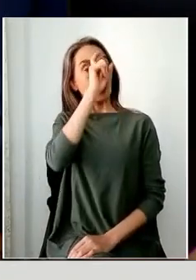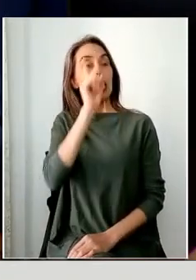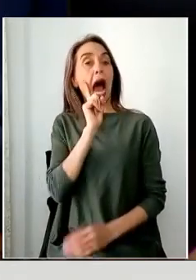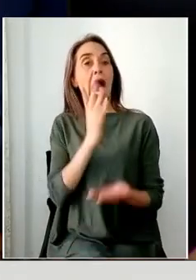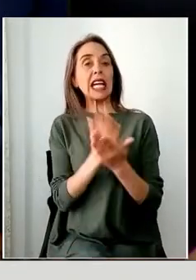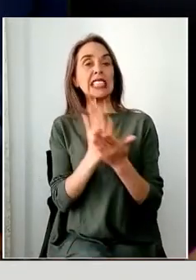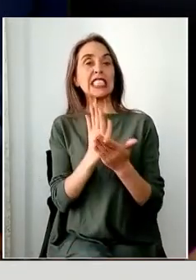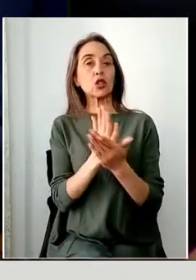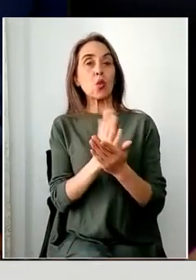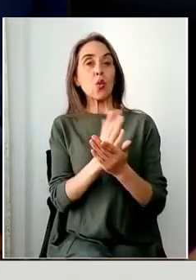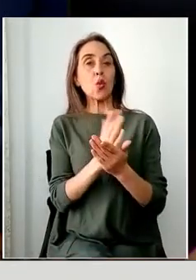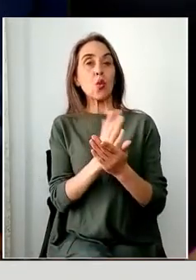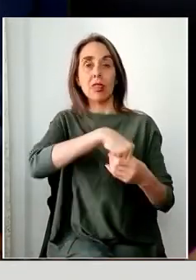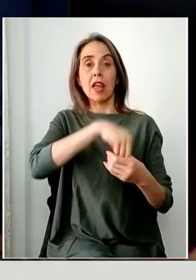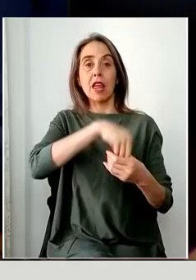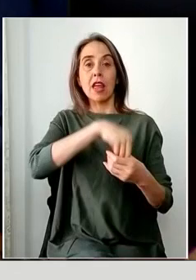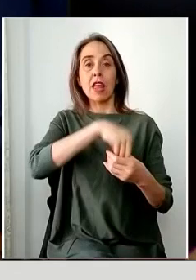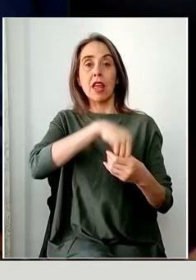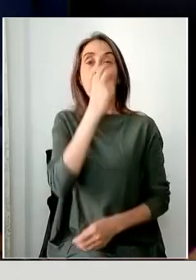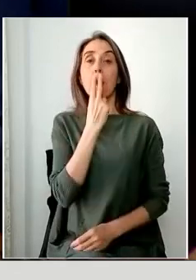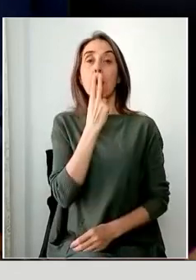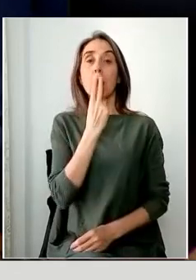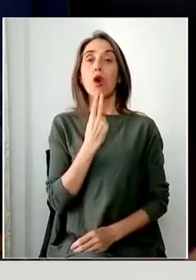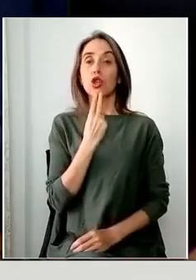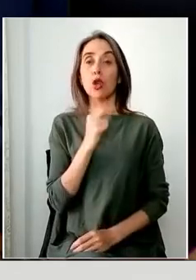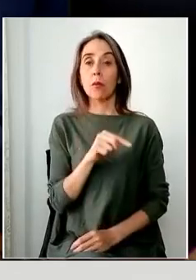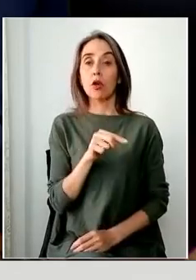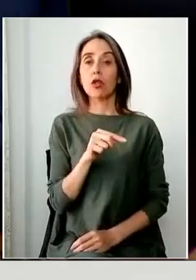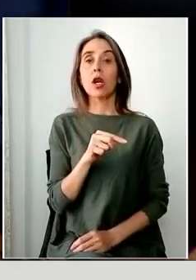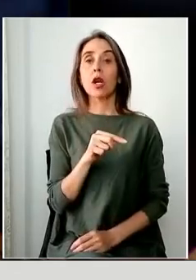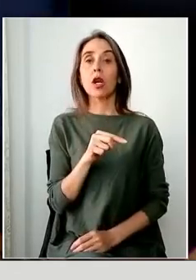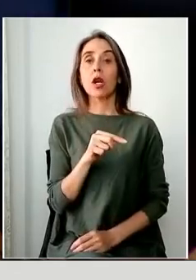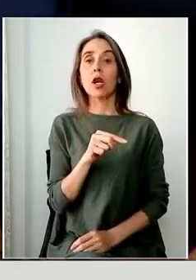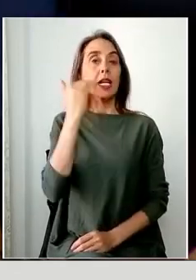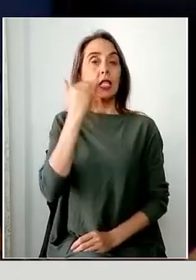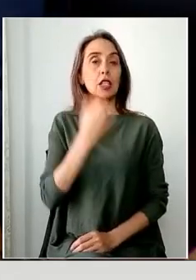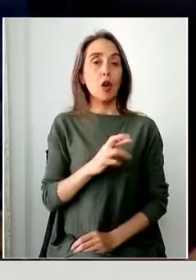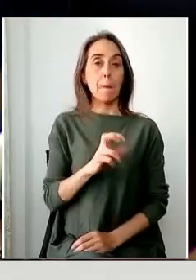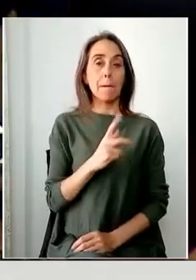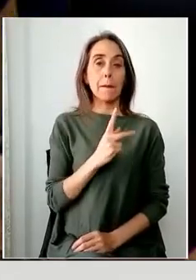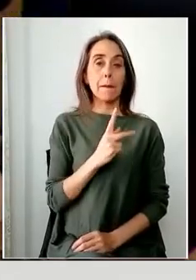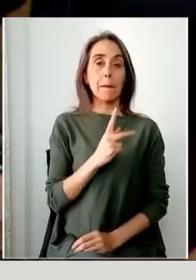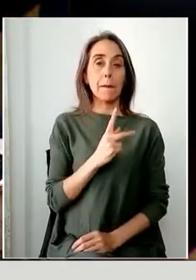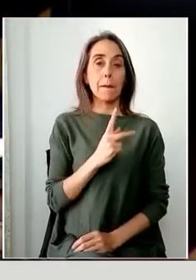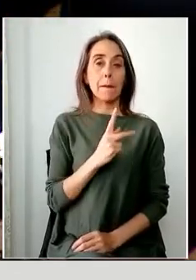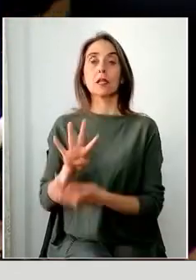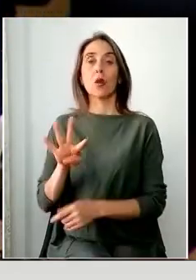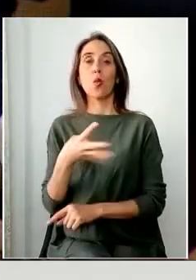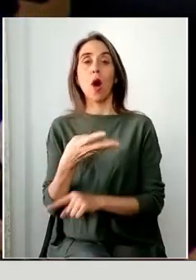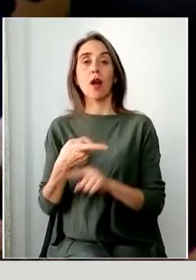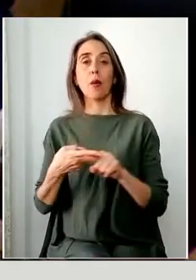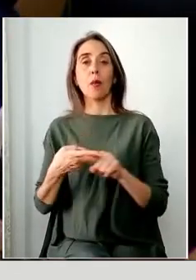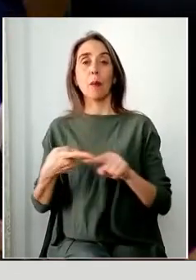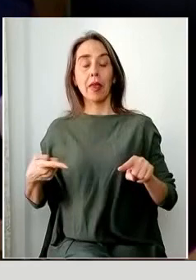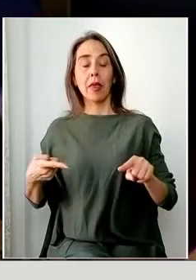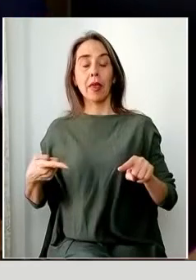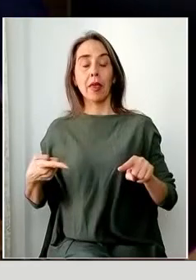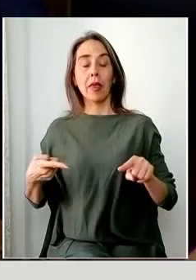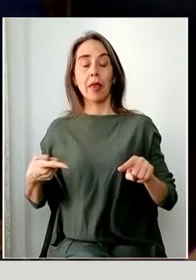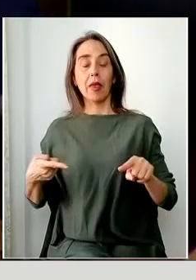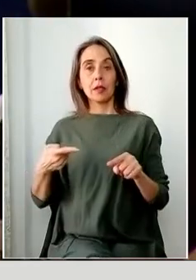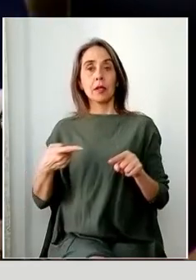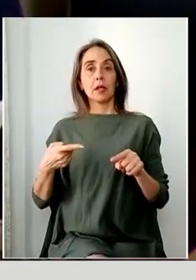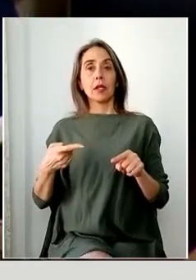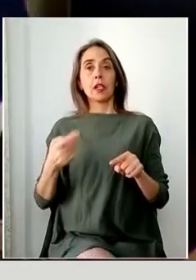hospital de Puerto Montt que recibe a niños de prekinder a cuarto medio, que tiene estas dos modalidades que